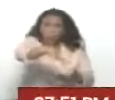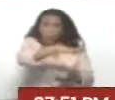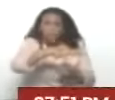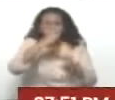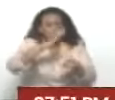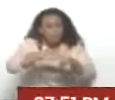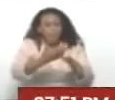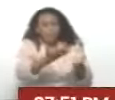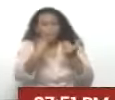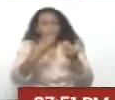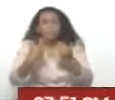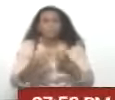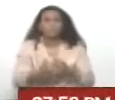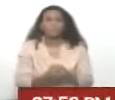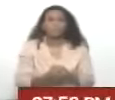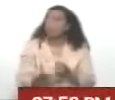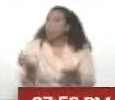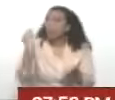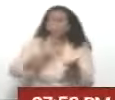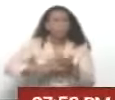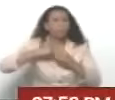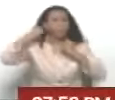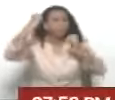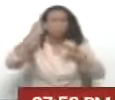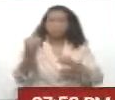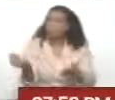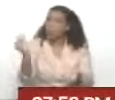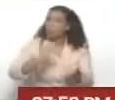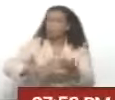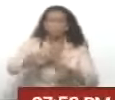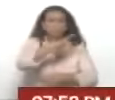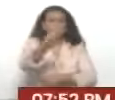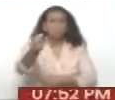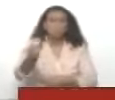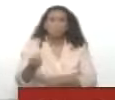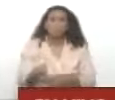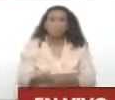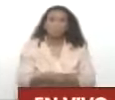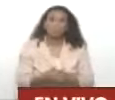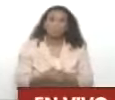gritar la consigna: no volverán, no volverán, no volverán.